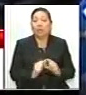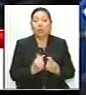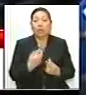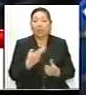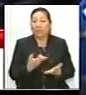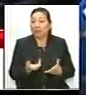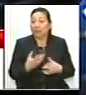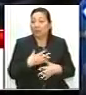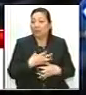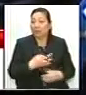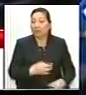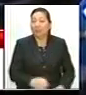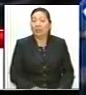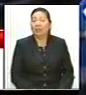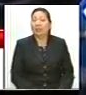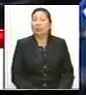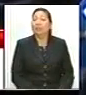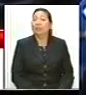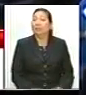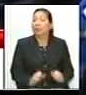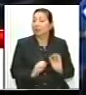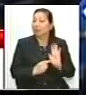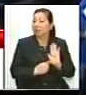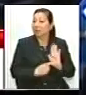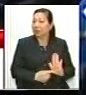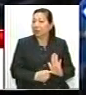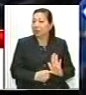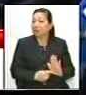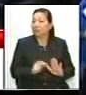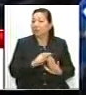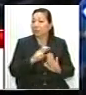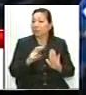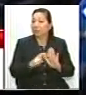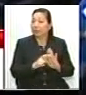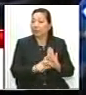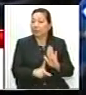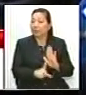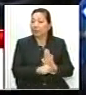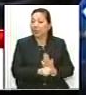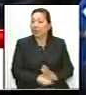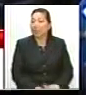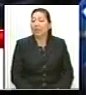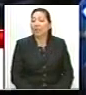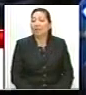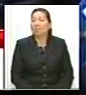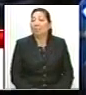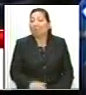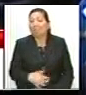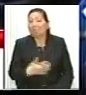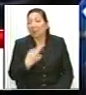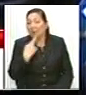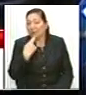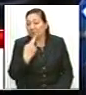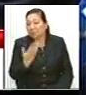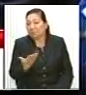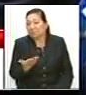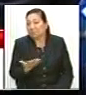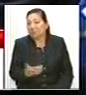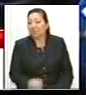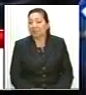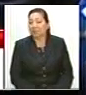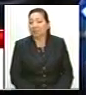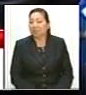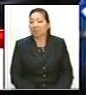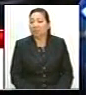colegas interesados han debido presentar un proyecto de ley. ¿Qué podría responderle yo a eso?